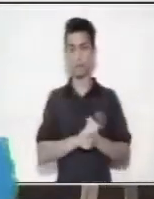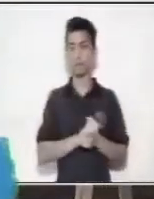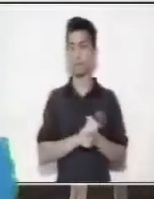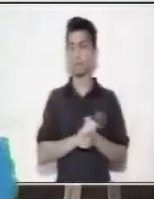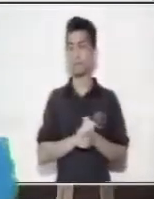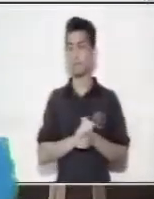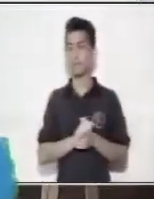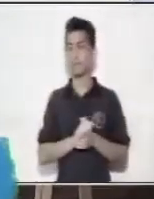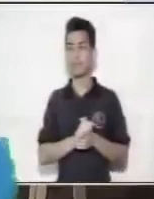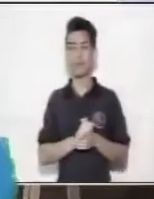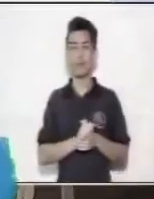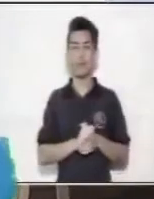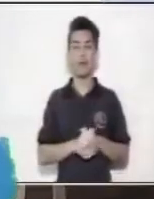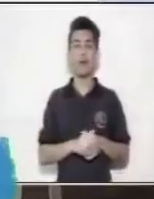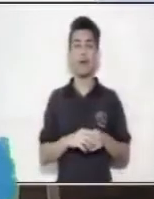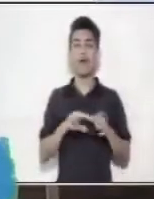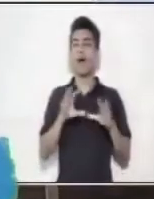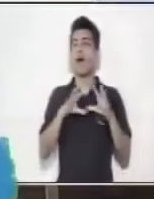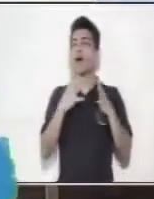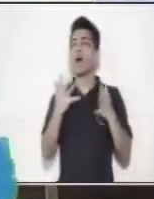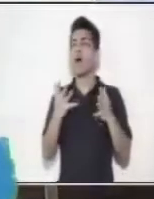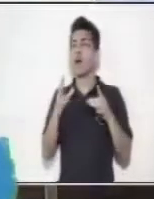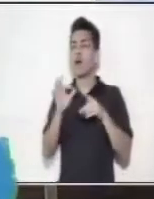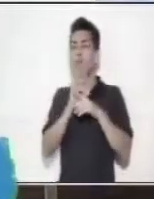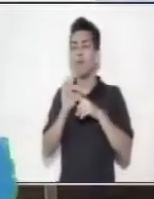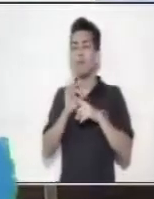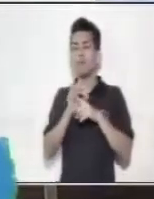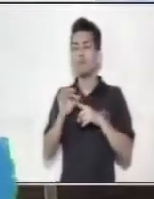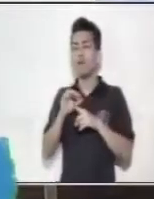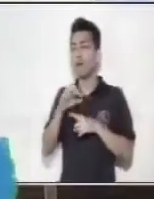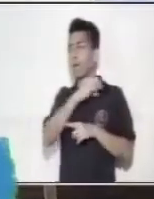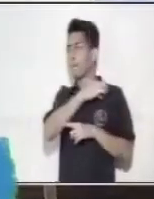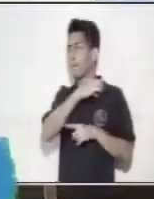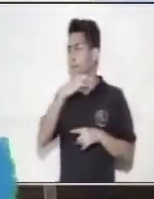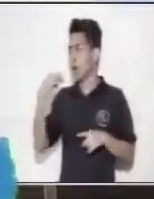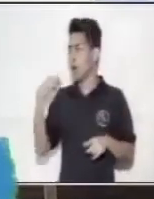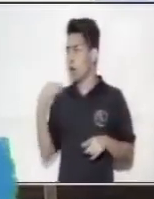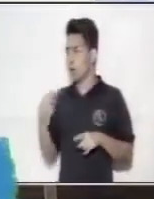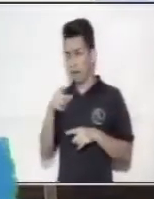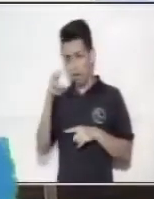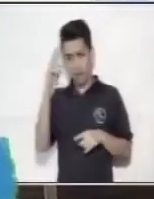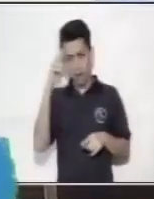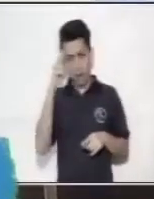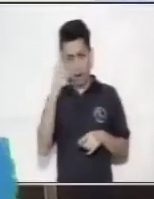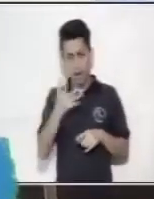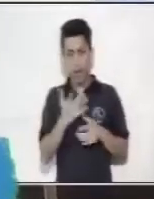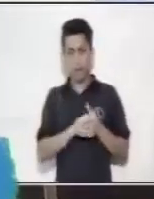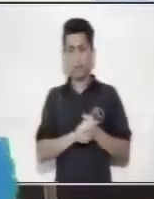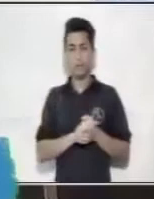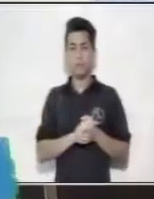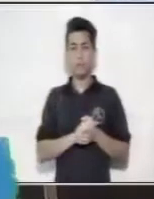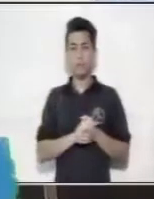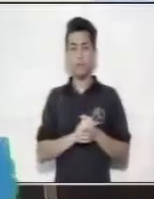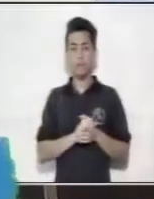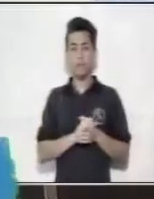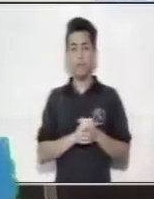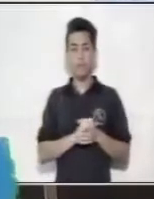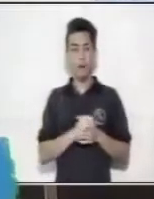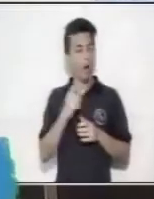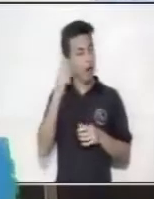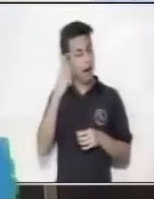Entonces, ¿cuál es la función principal de un pronombre? ¿Te acuerdas? ¿Te acuerdas? A